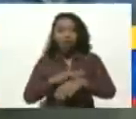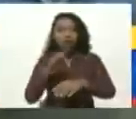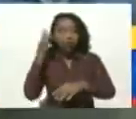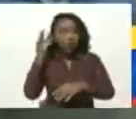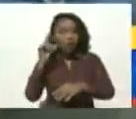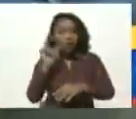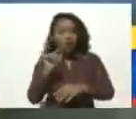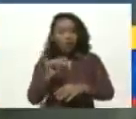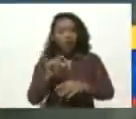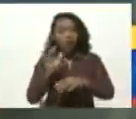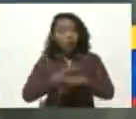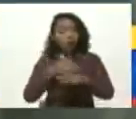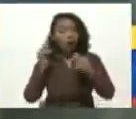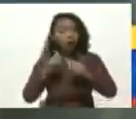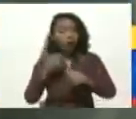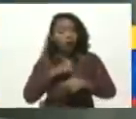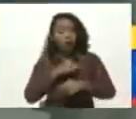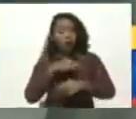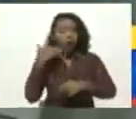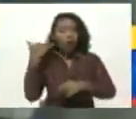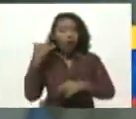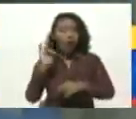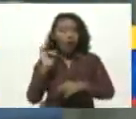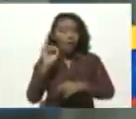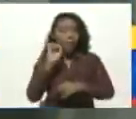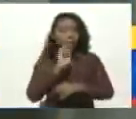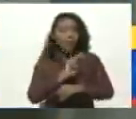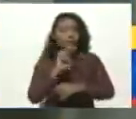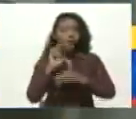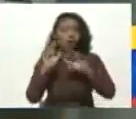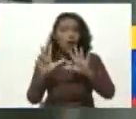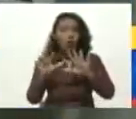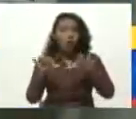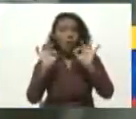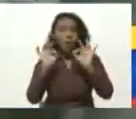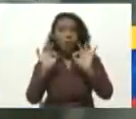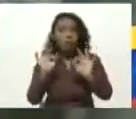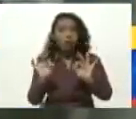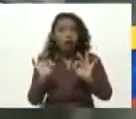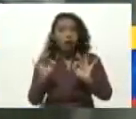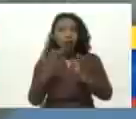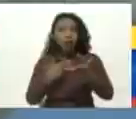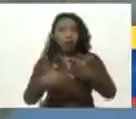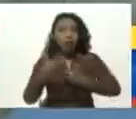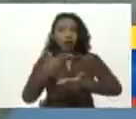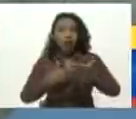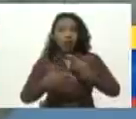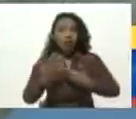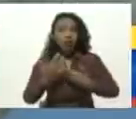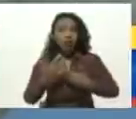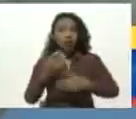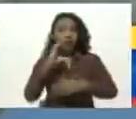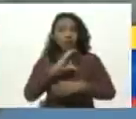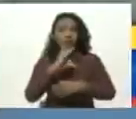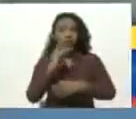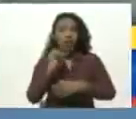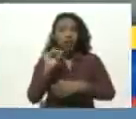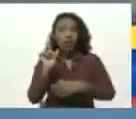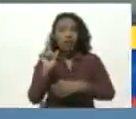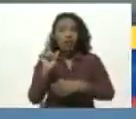Rondón, porque aquí tenemos nosotros más de 28 especialidades de servicios entre el CDI y la sala de